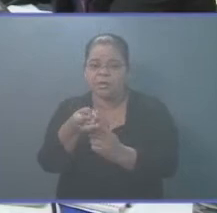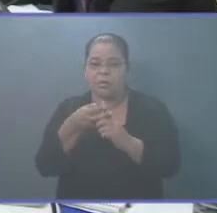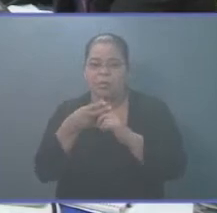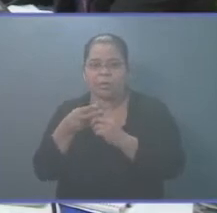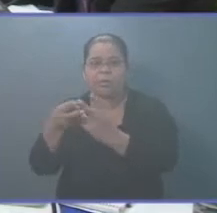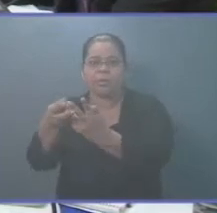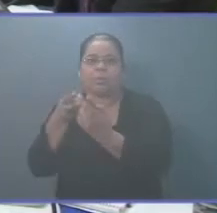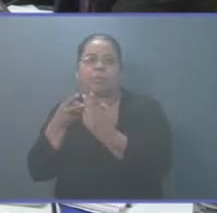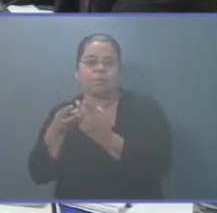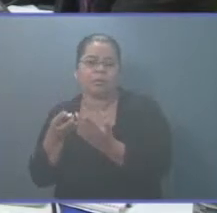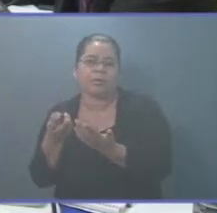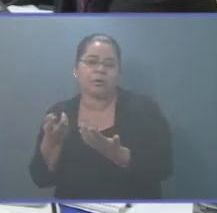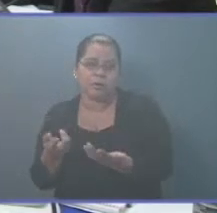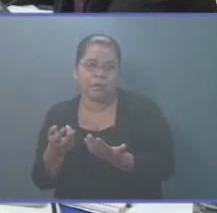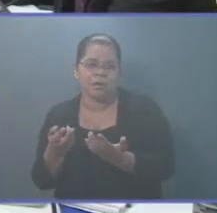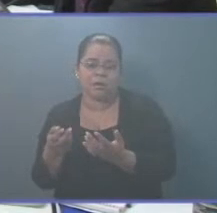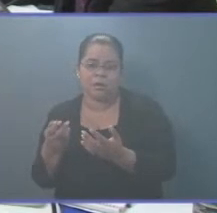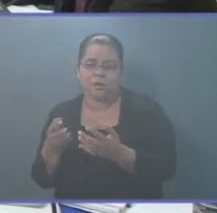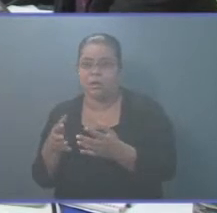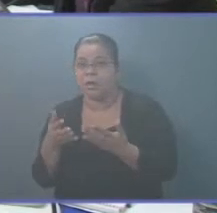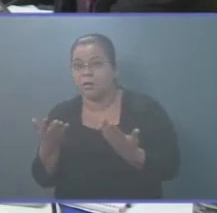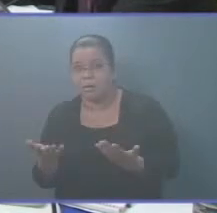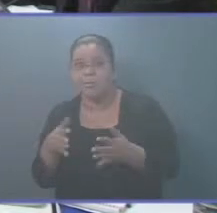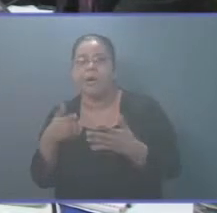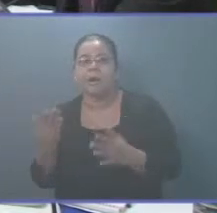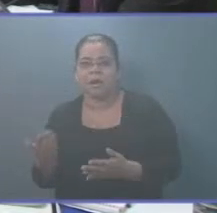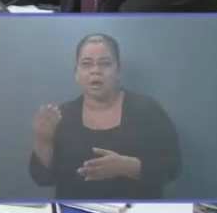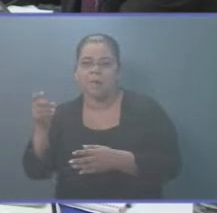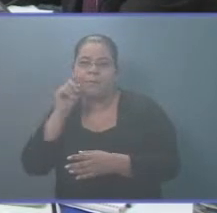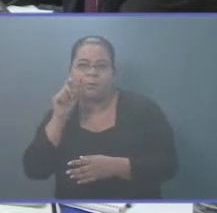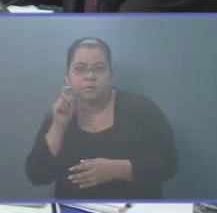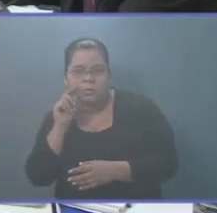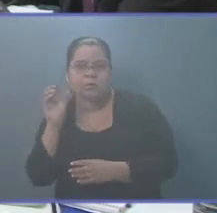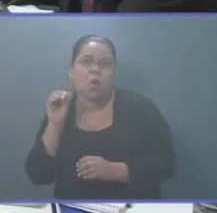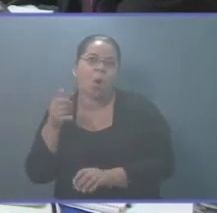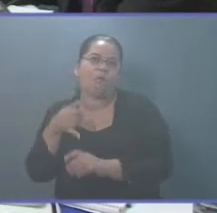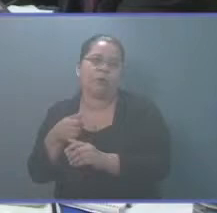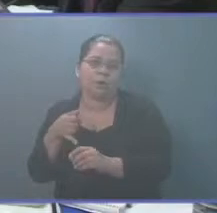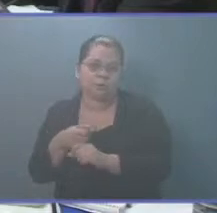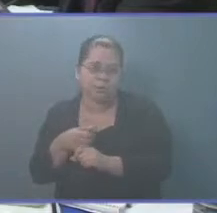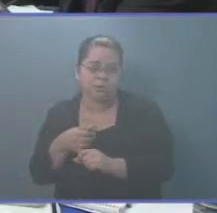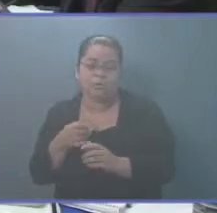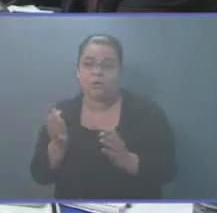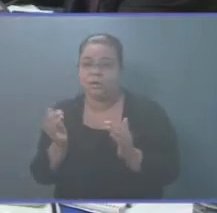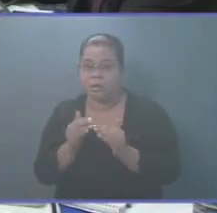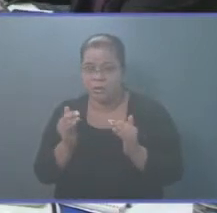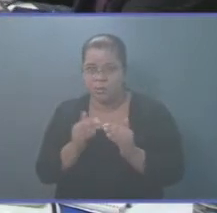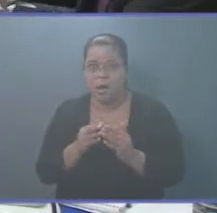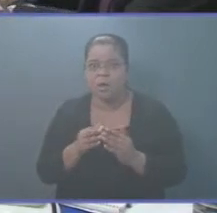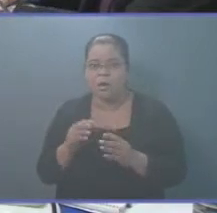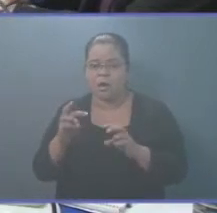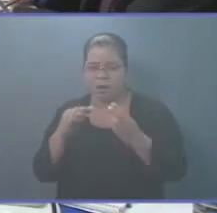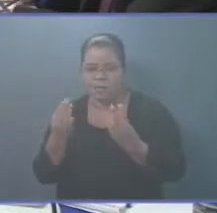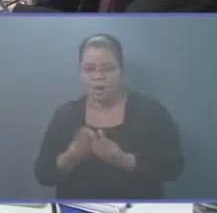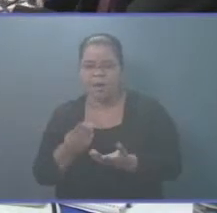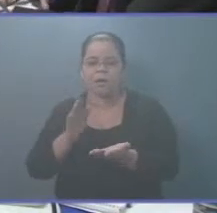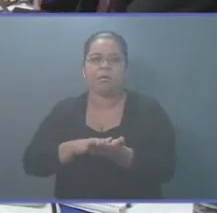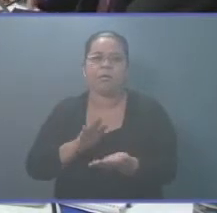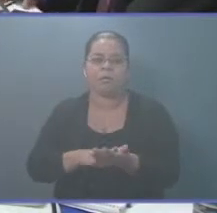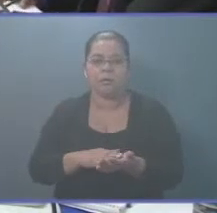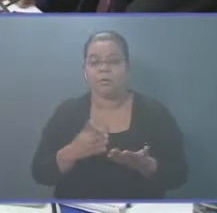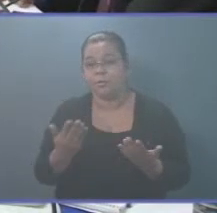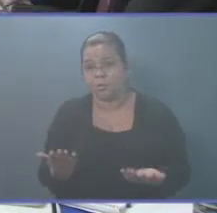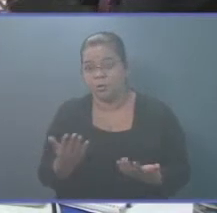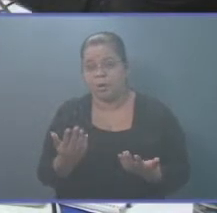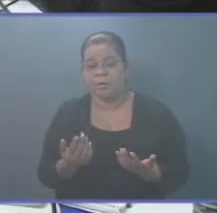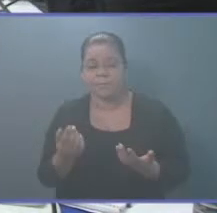la secuestran, y las bandas y para prostitución, etcétera. Y también las extorsionan, porque los familiares si no la